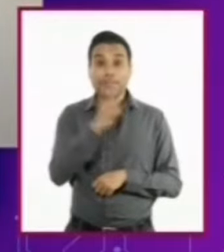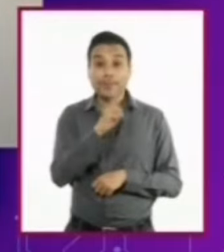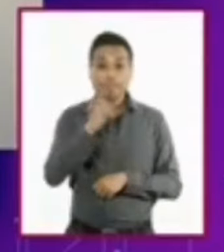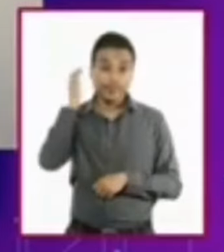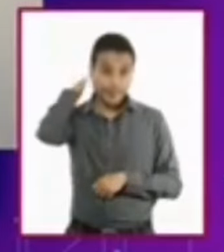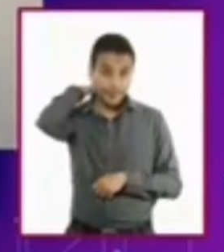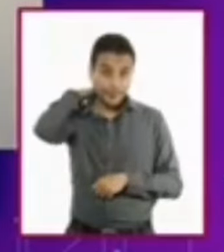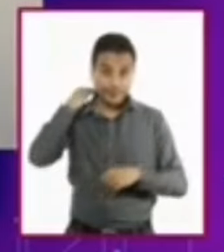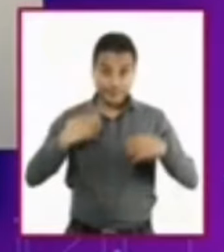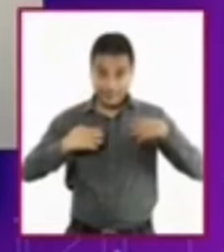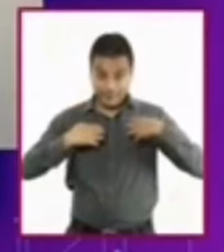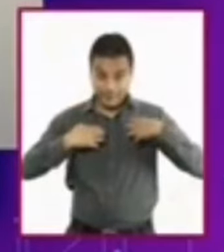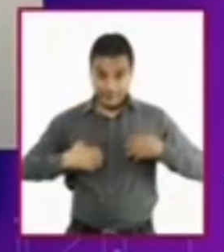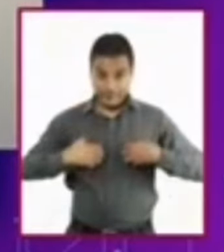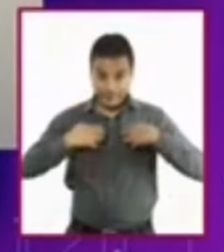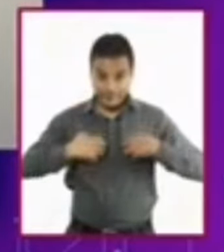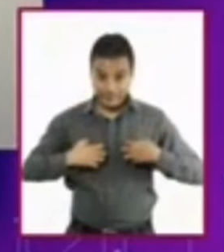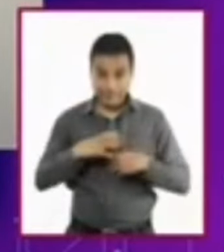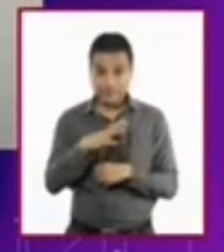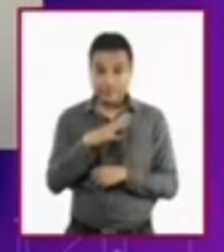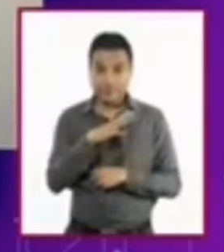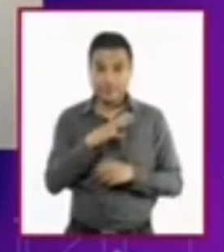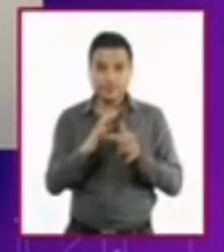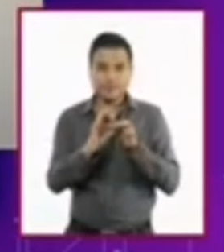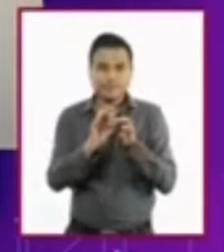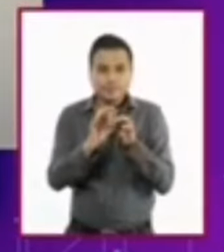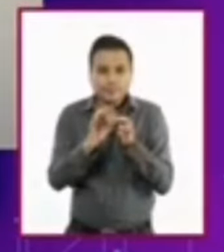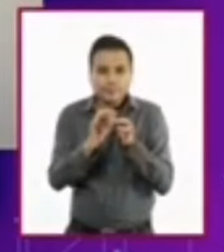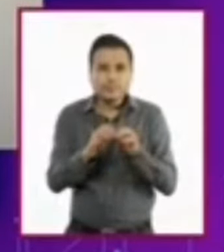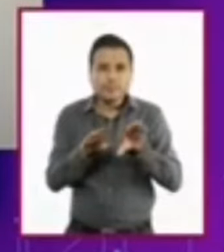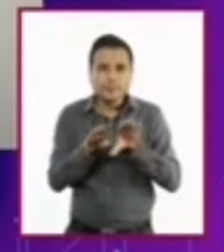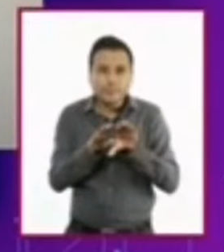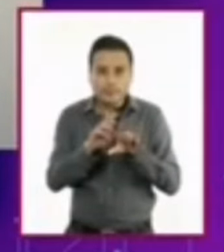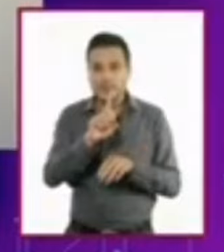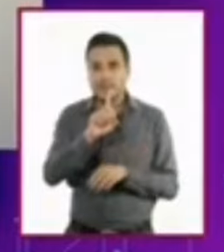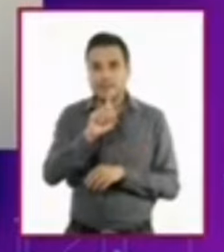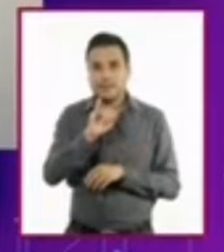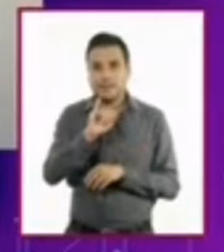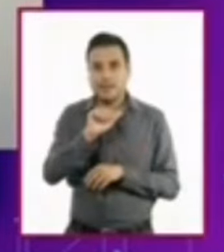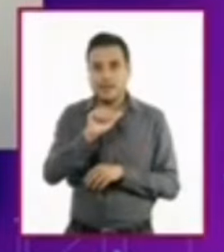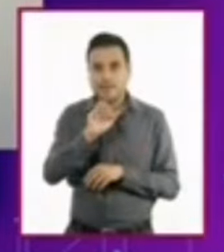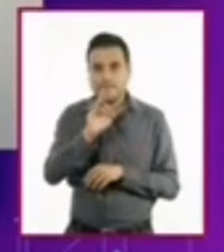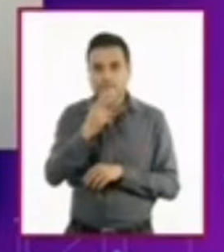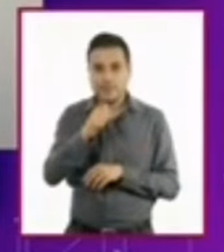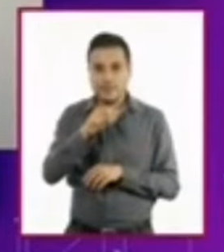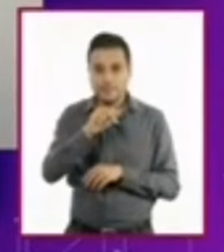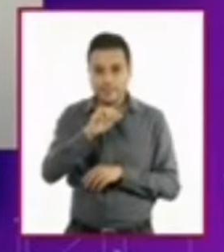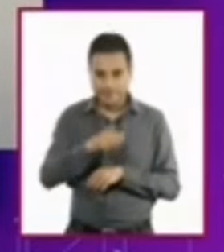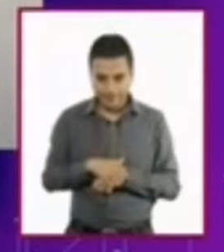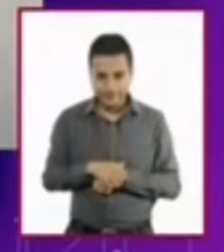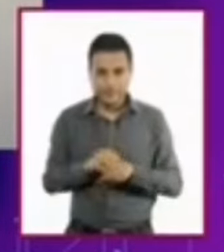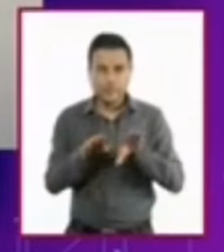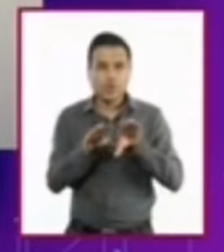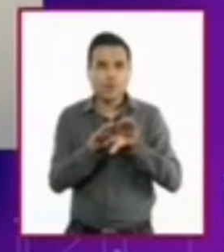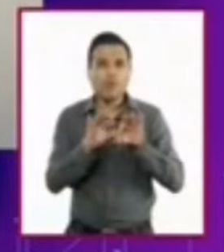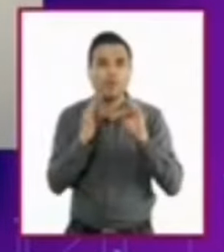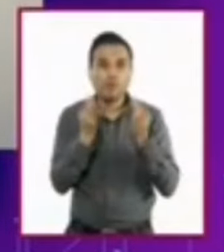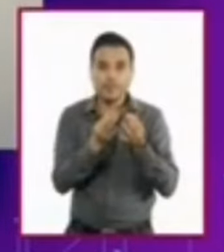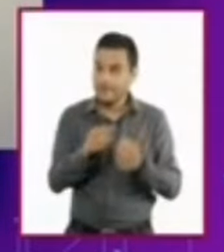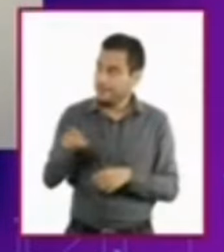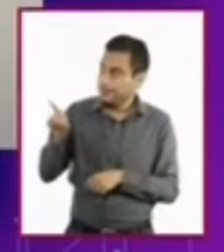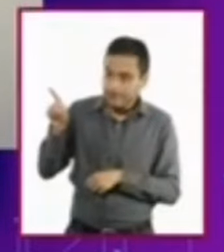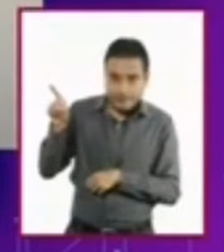formada por una lámina muscular llamada el diafragma, que tiene forma de domo cuando está relajado. Durante